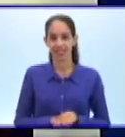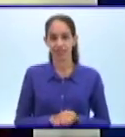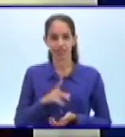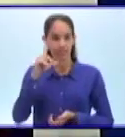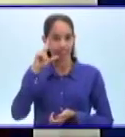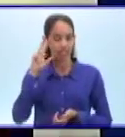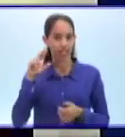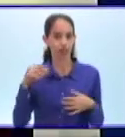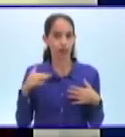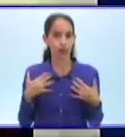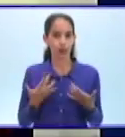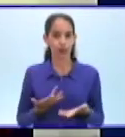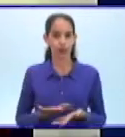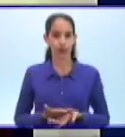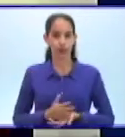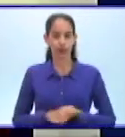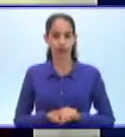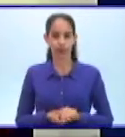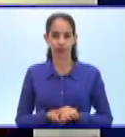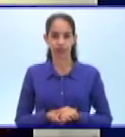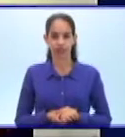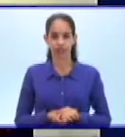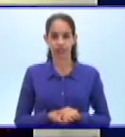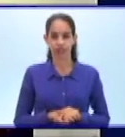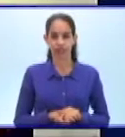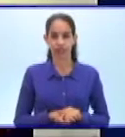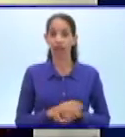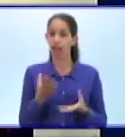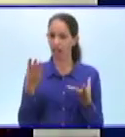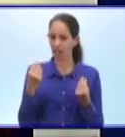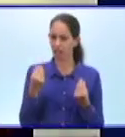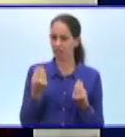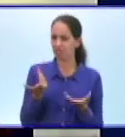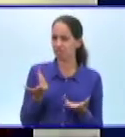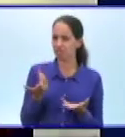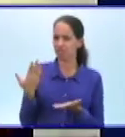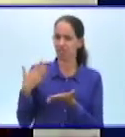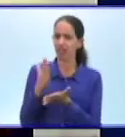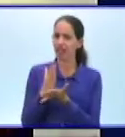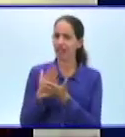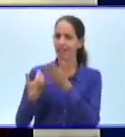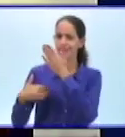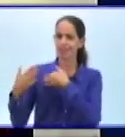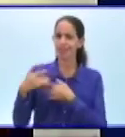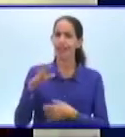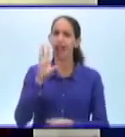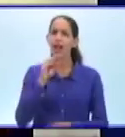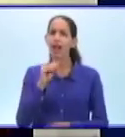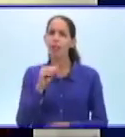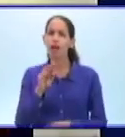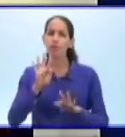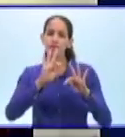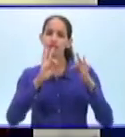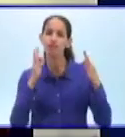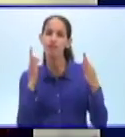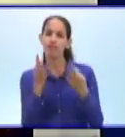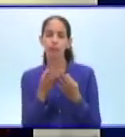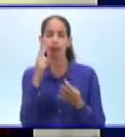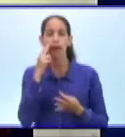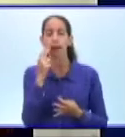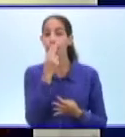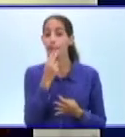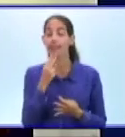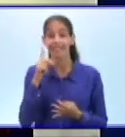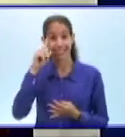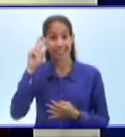¿Recuerdan que habíamos hablado de la familia de Martí en el encuentro pasado? Habíamos hablado de su padre,